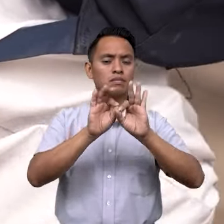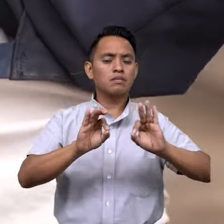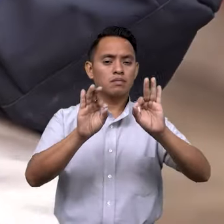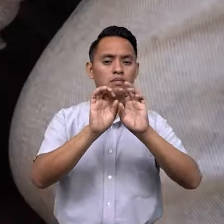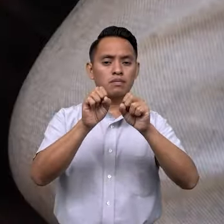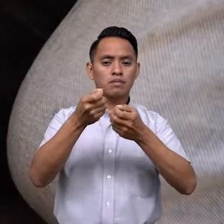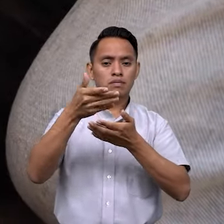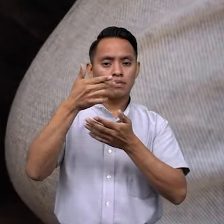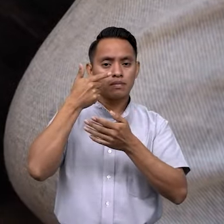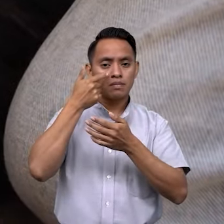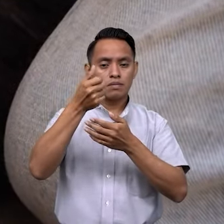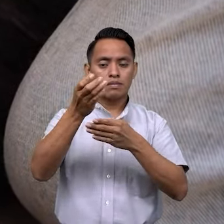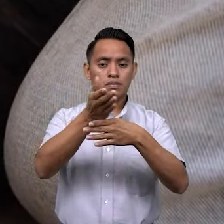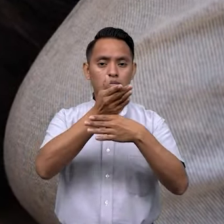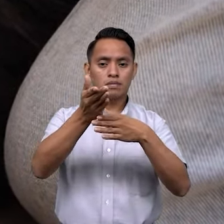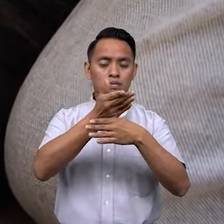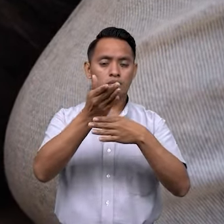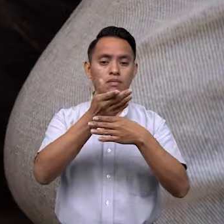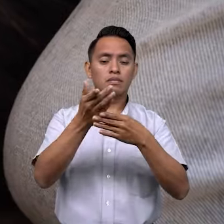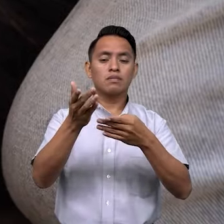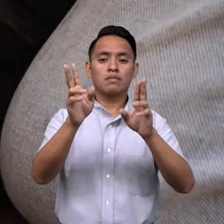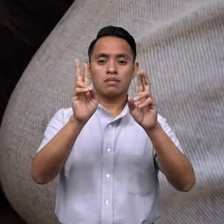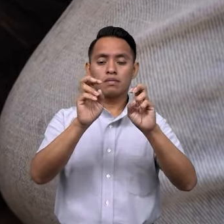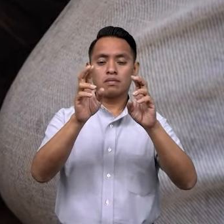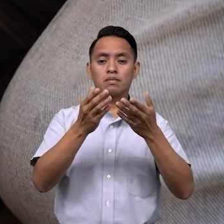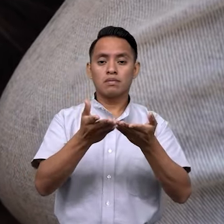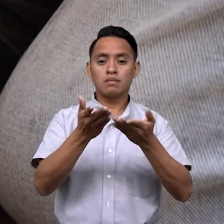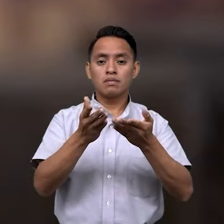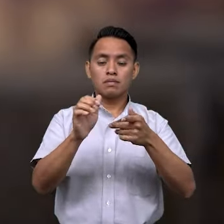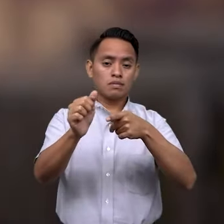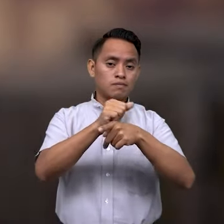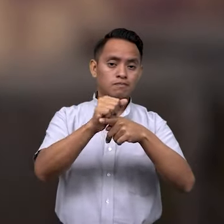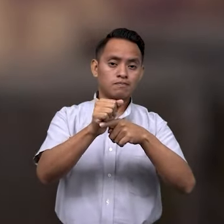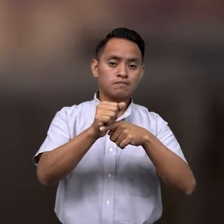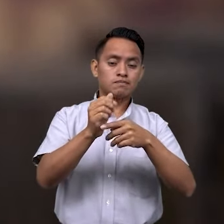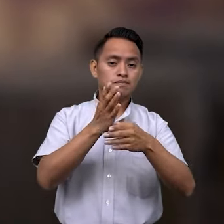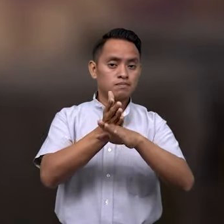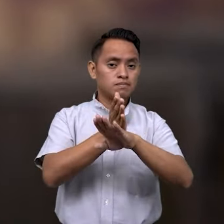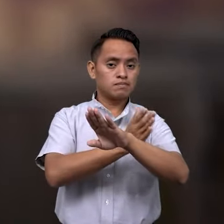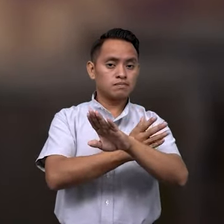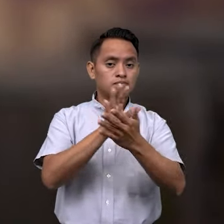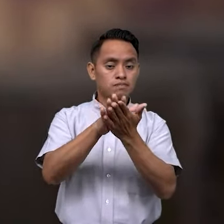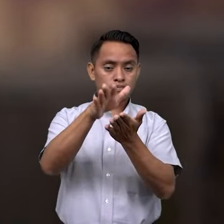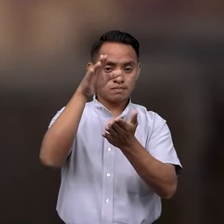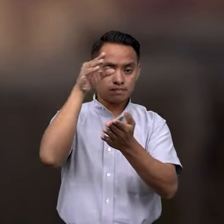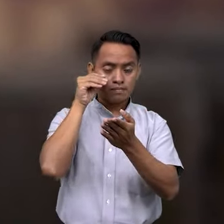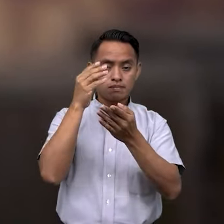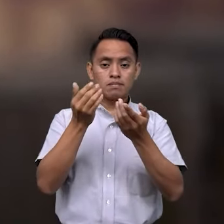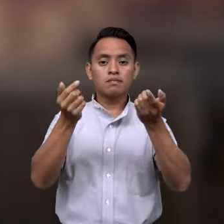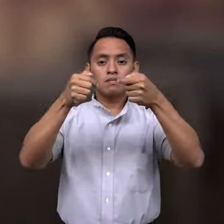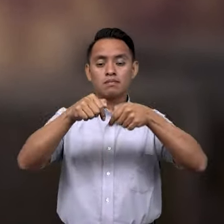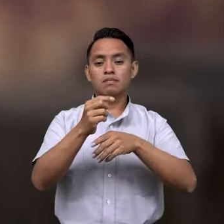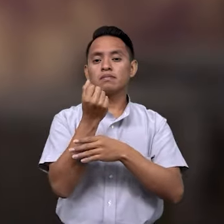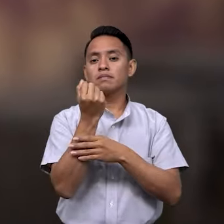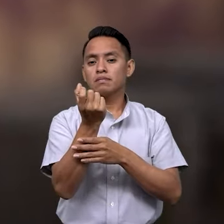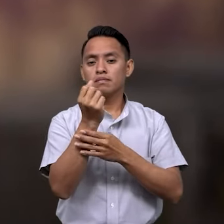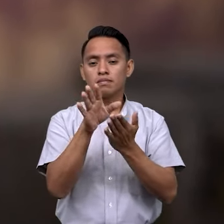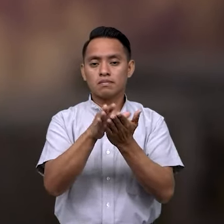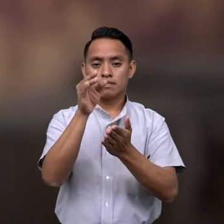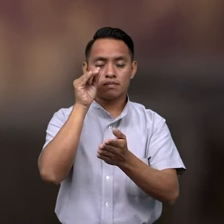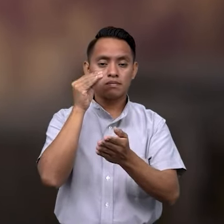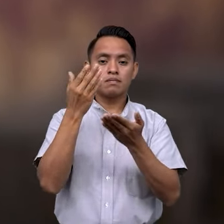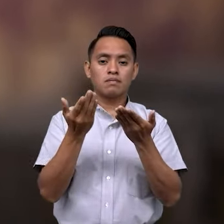en diferentes temas que nosotros les llevamos. Poner en práctica lo que ya hemos aprendido y lo que nos falta por aprender, de que no